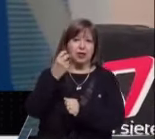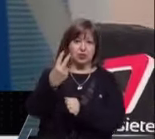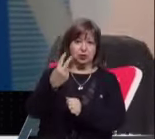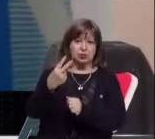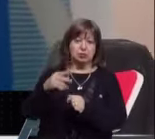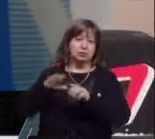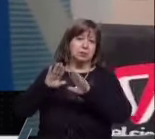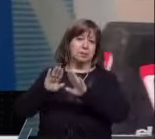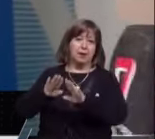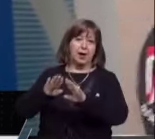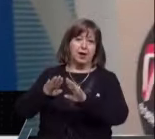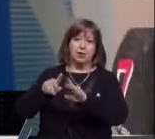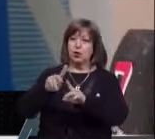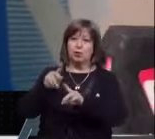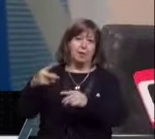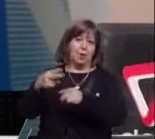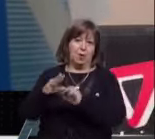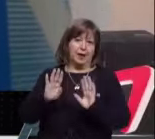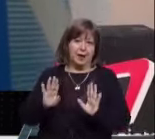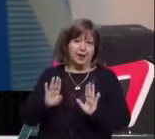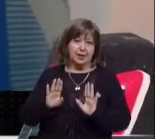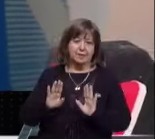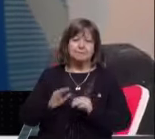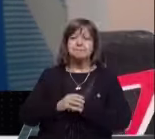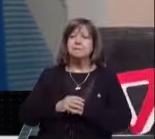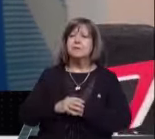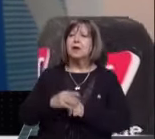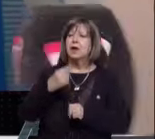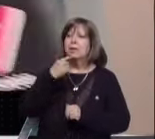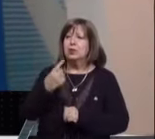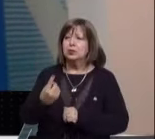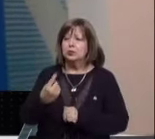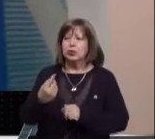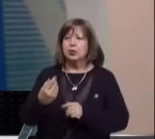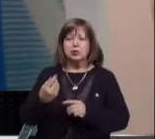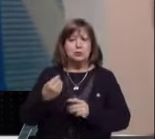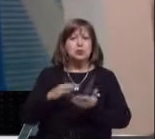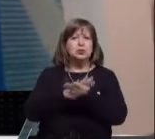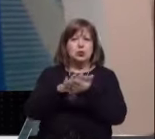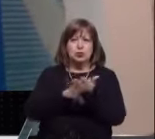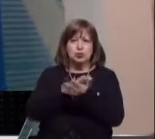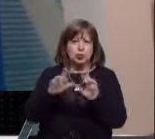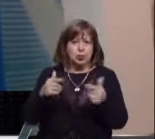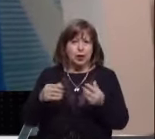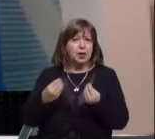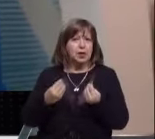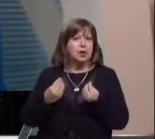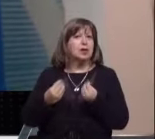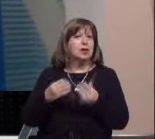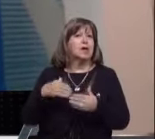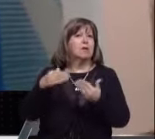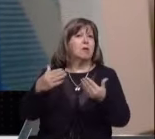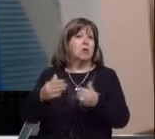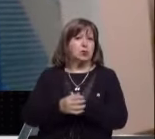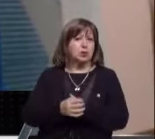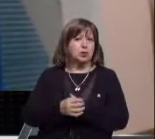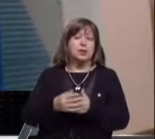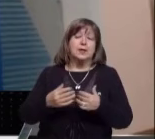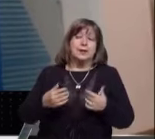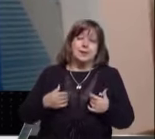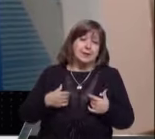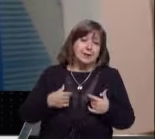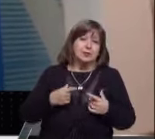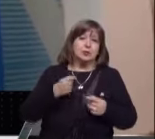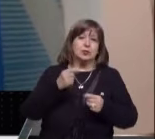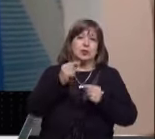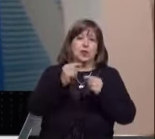teniendo en cuenta la situación del país también está bastante complicado todo, si no se le llega a algo. y creemos que se va agotando las